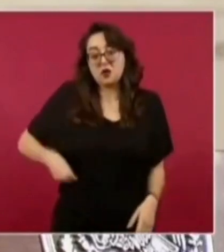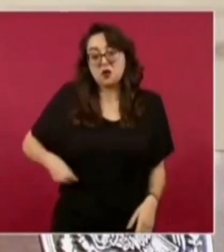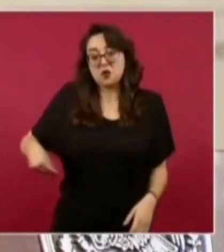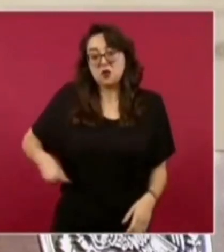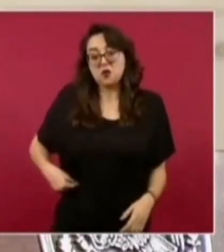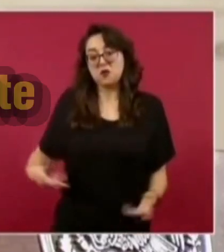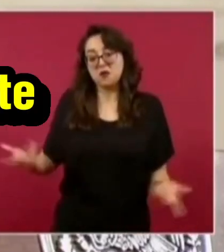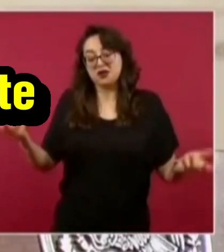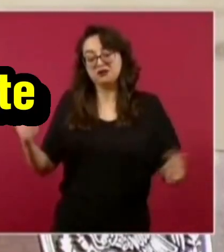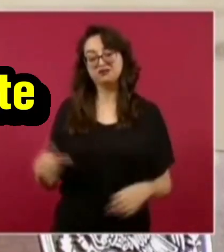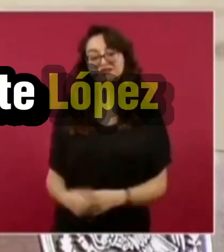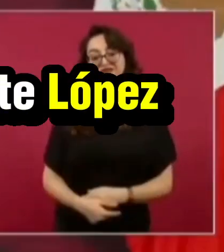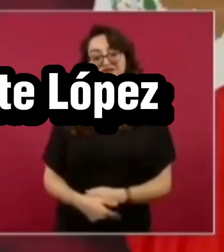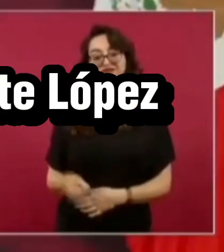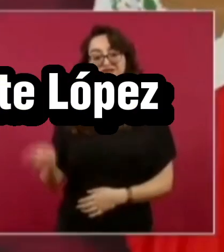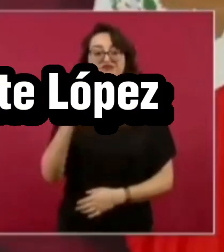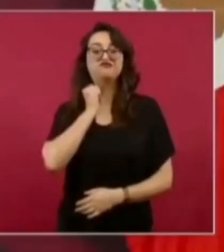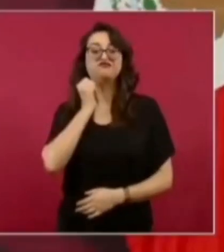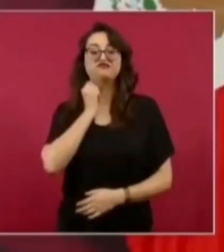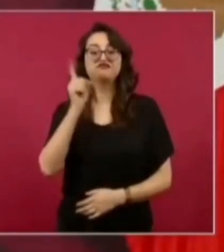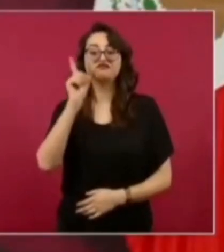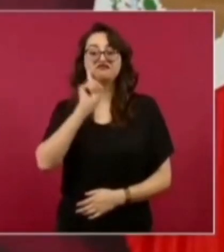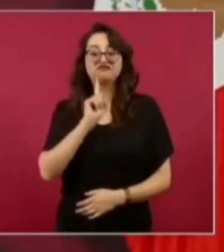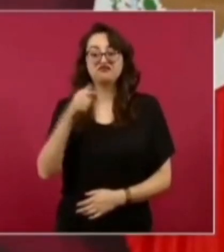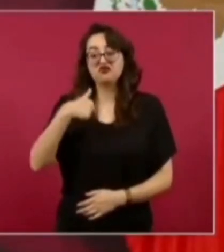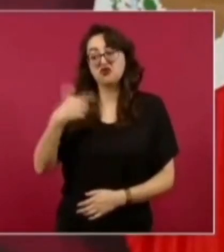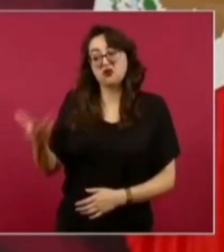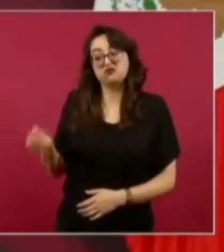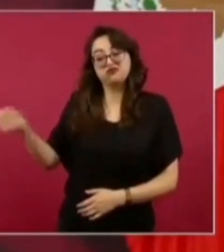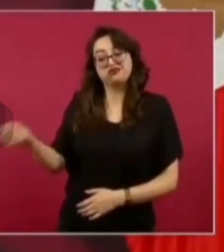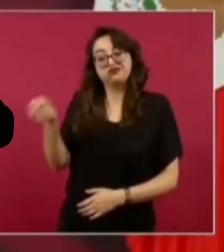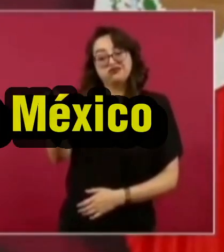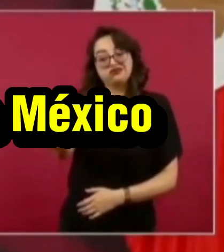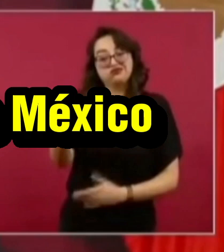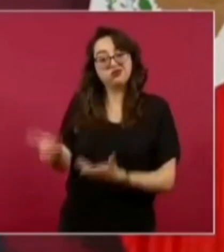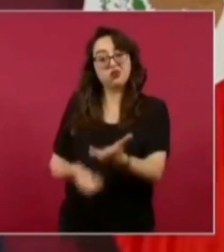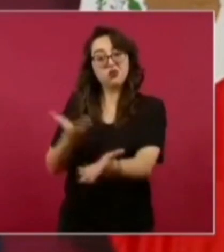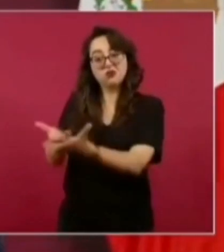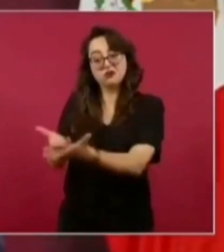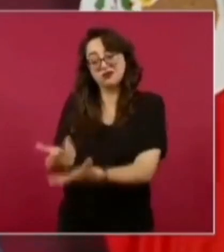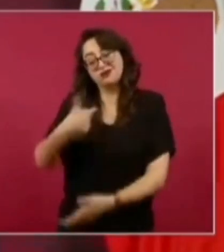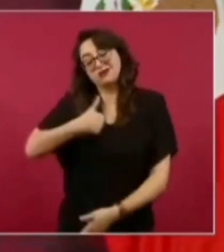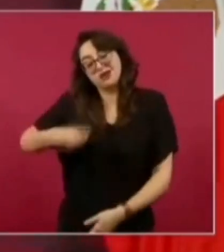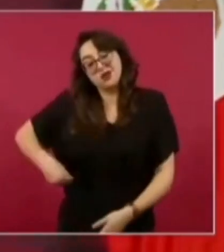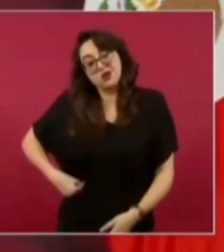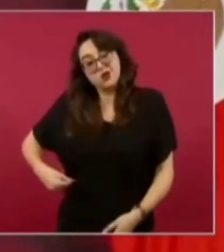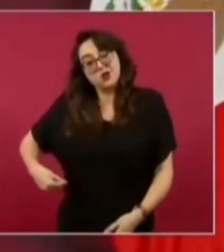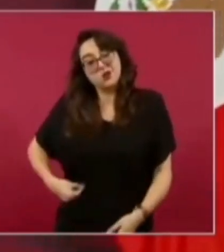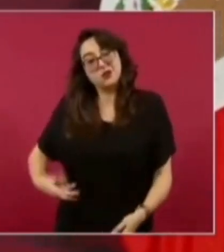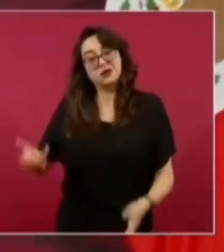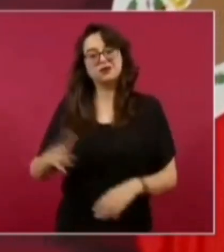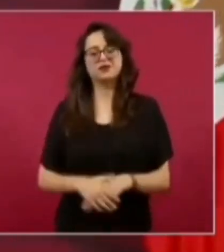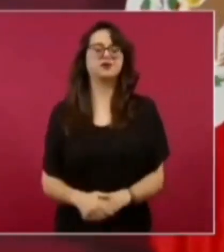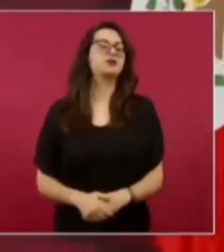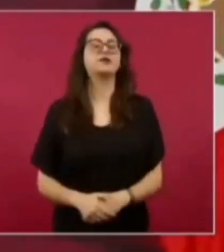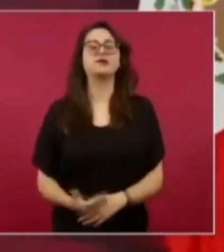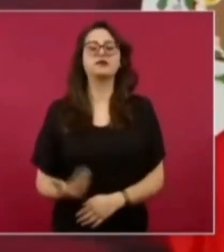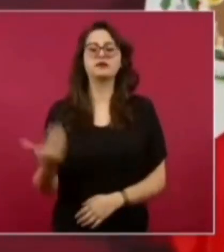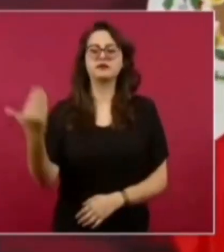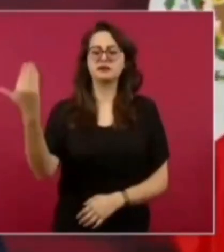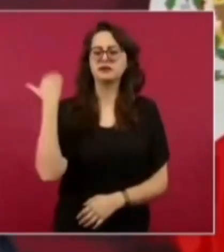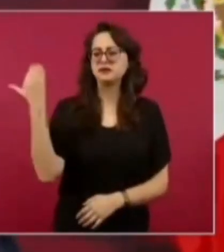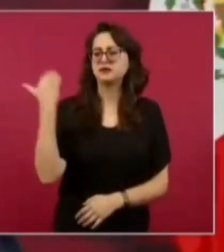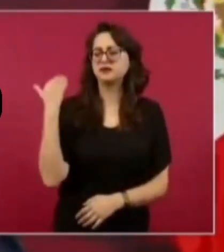Paisanos, el día de hoy el presidente López Obrador pues se sinceró con el pueblo de México, sacó los trapitos al sol de